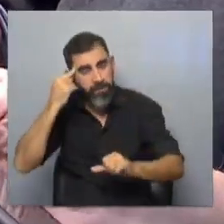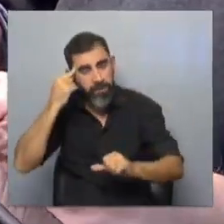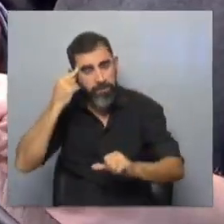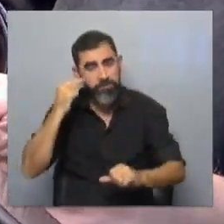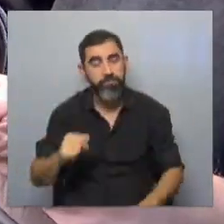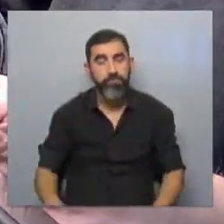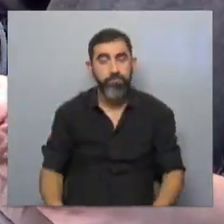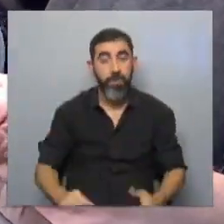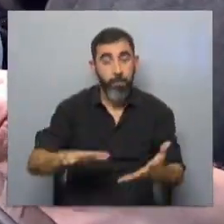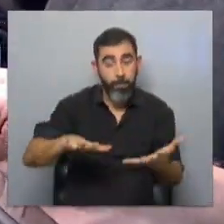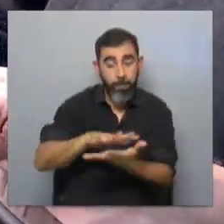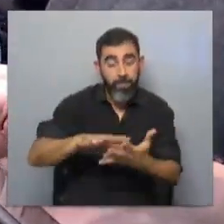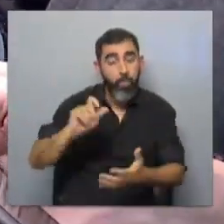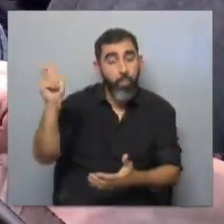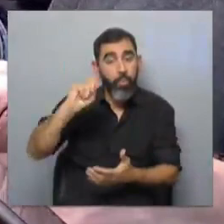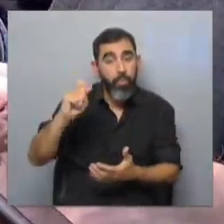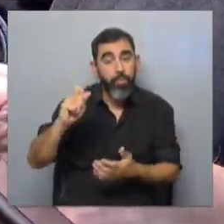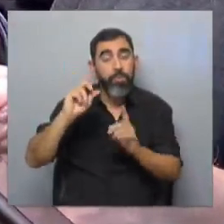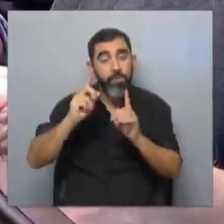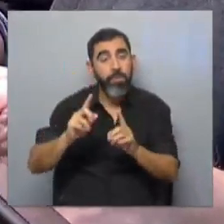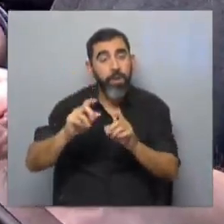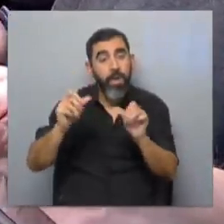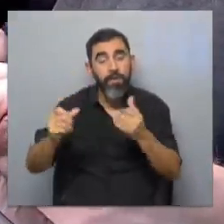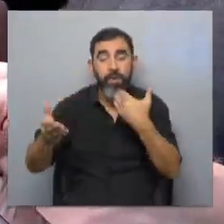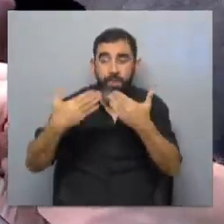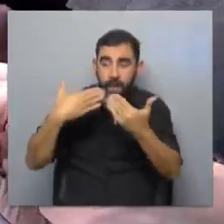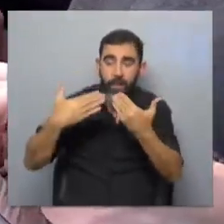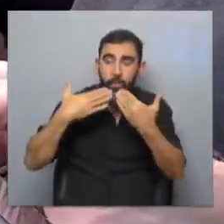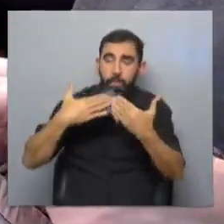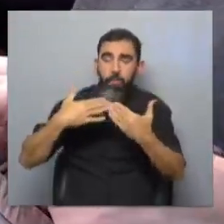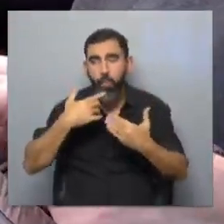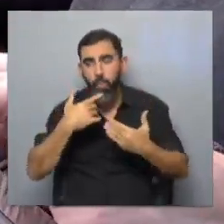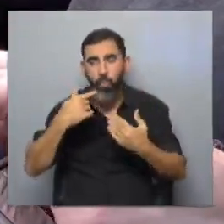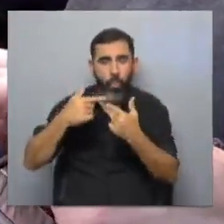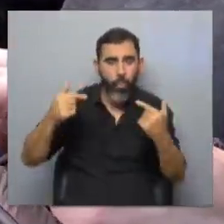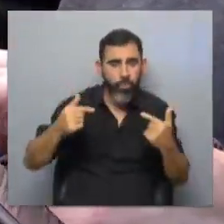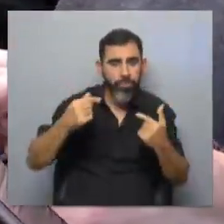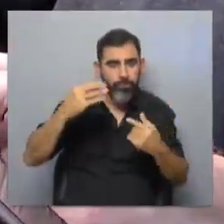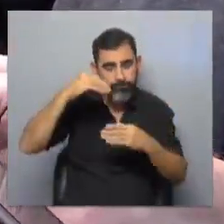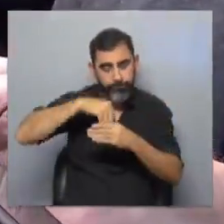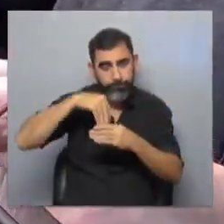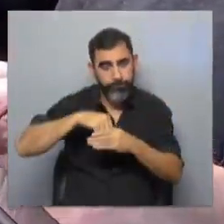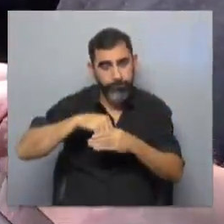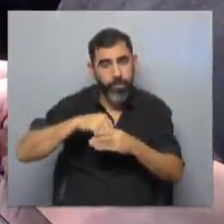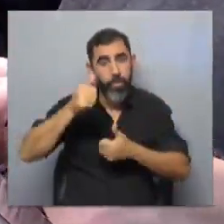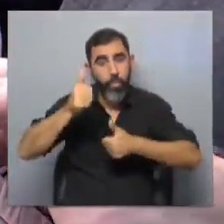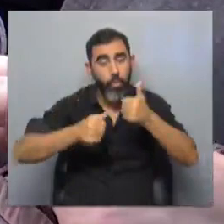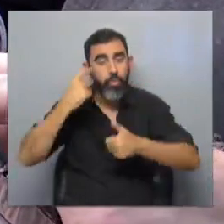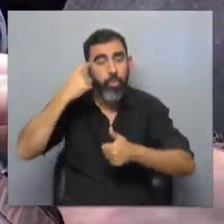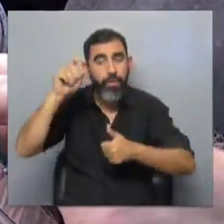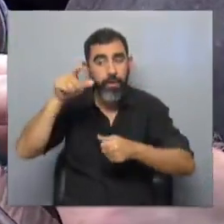que en un espacio público nos inviten a conversar, a preguntarnos cosas. Así que yo creo que el concurso de